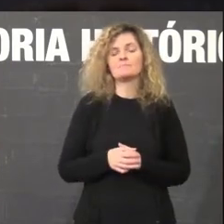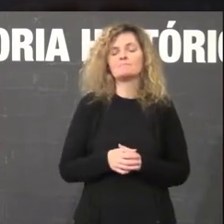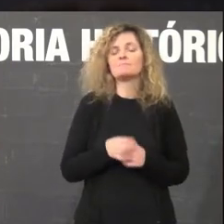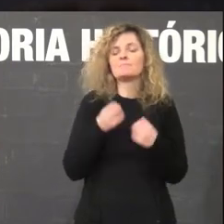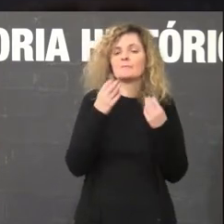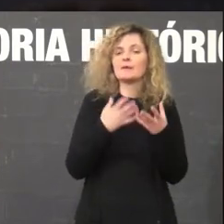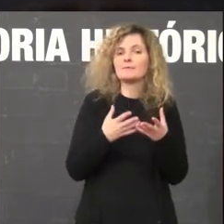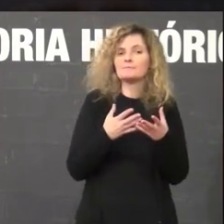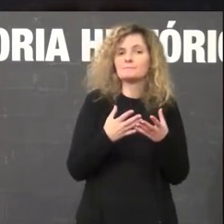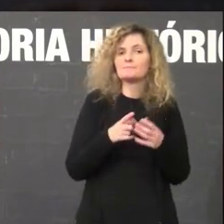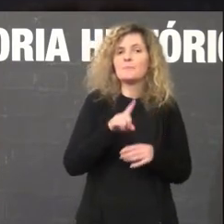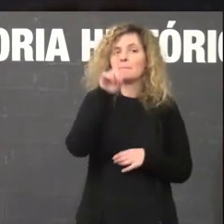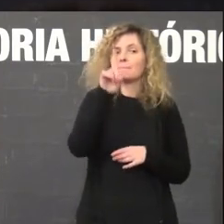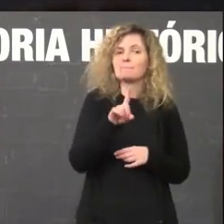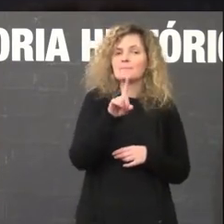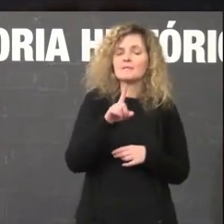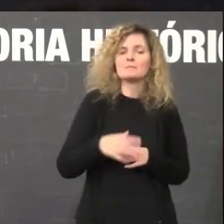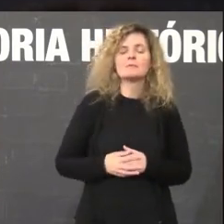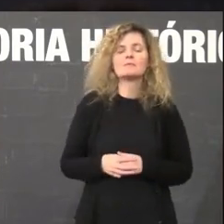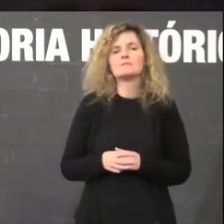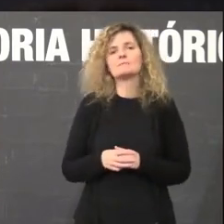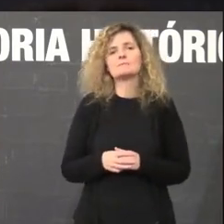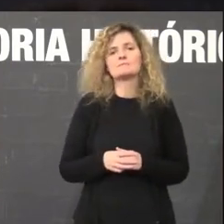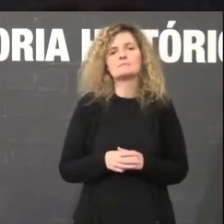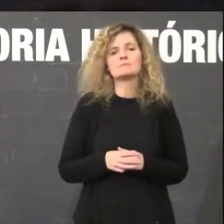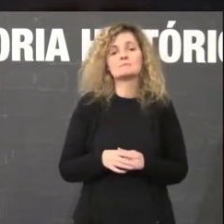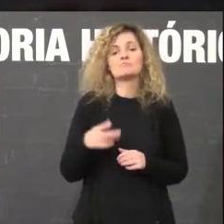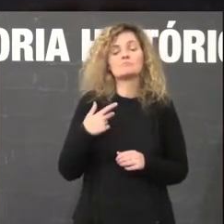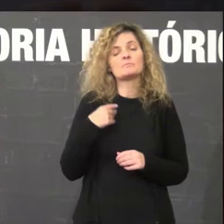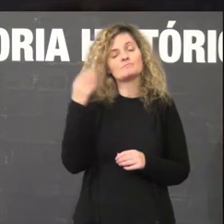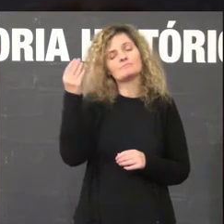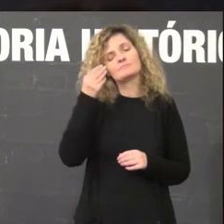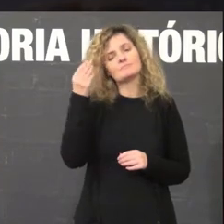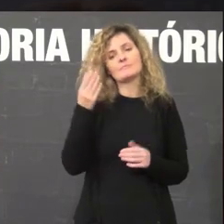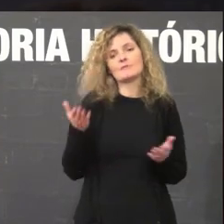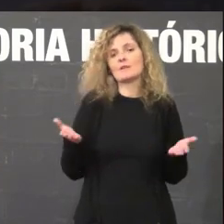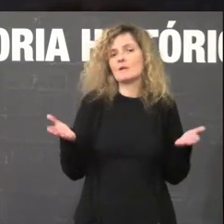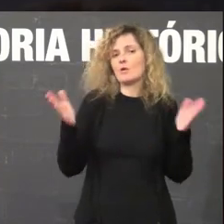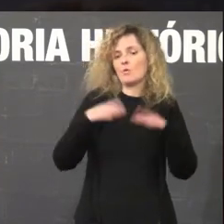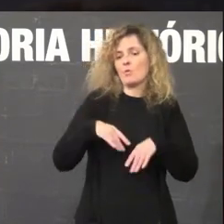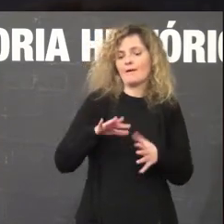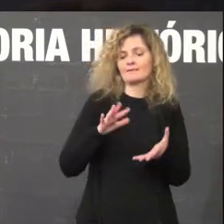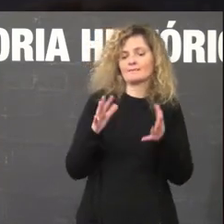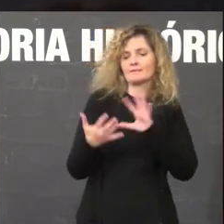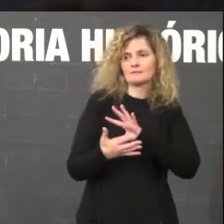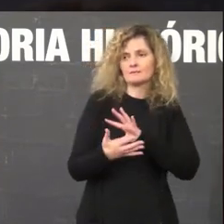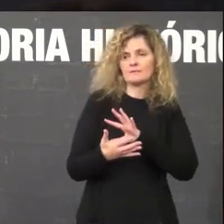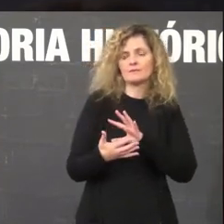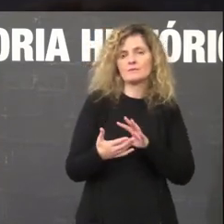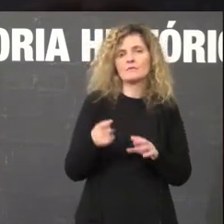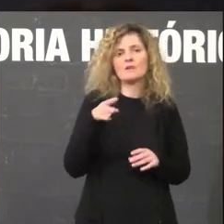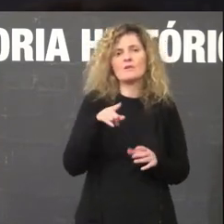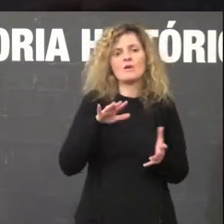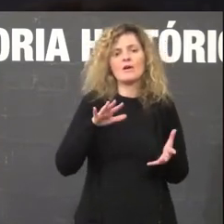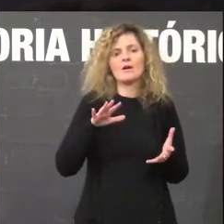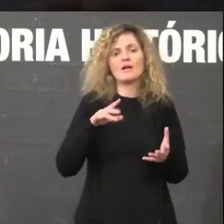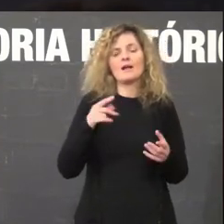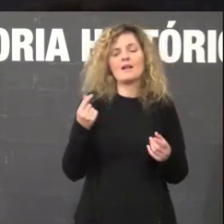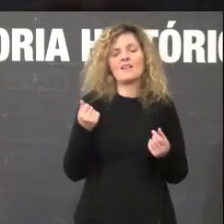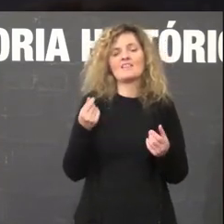Ben, primeiro, eu considero que non hai unha transición, é unha